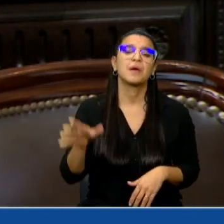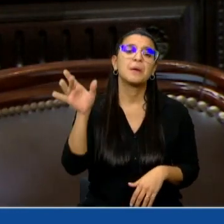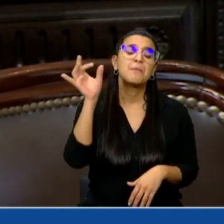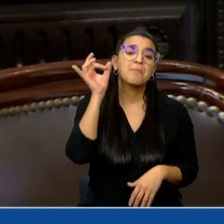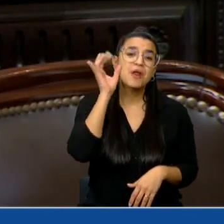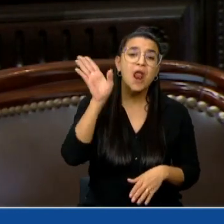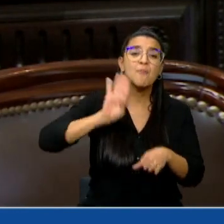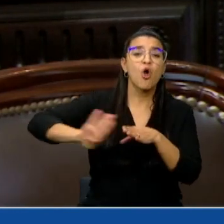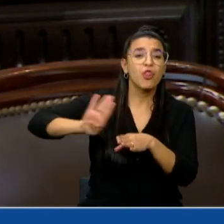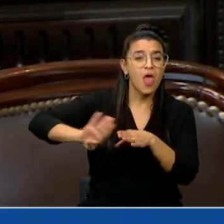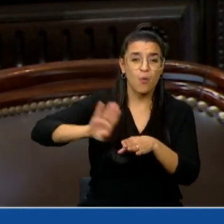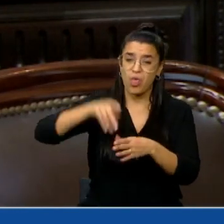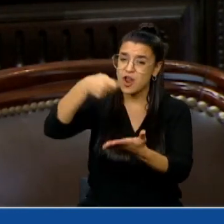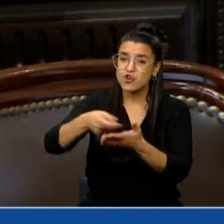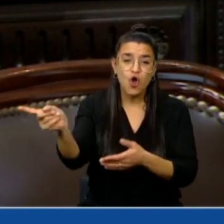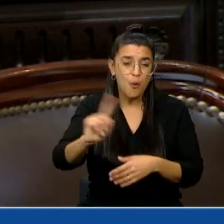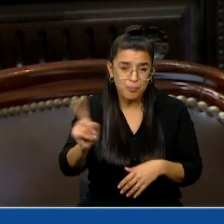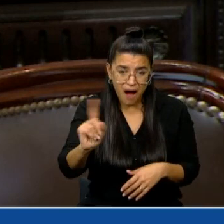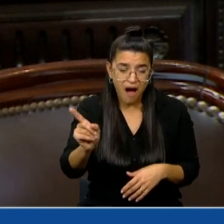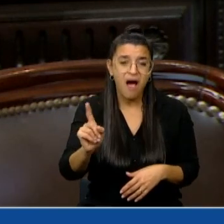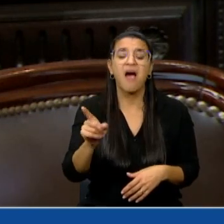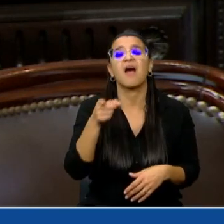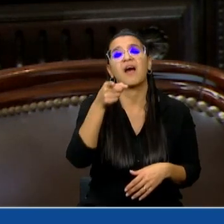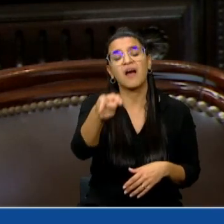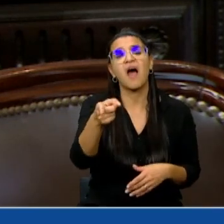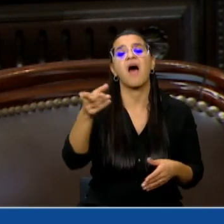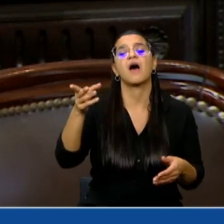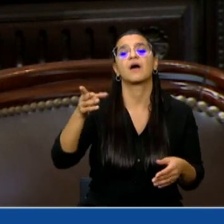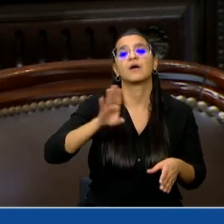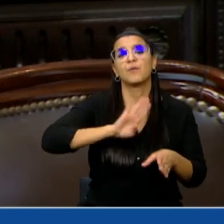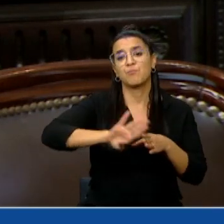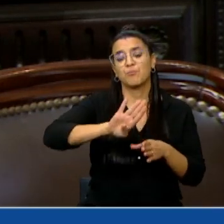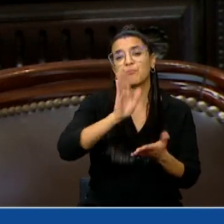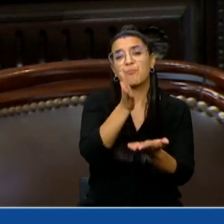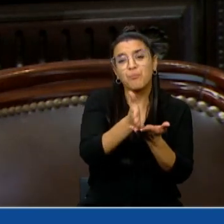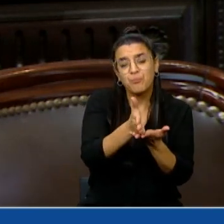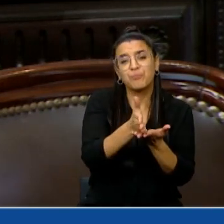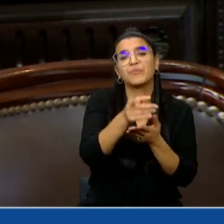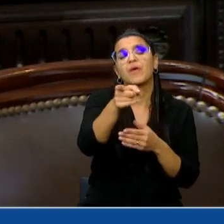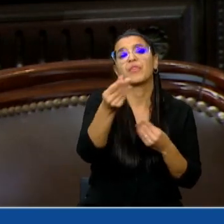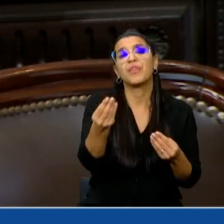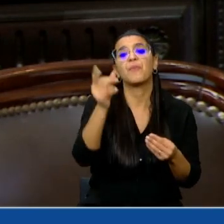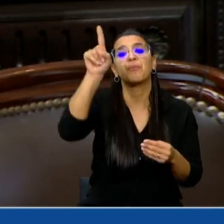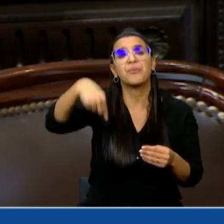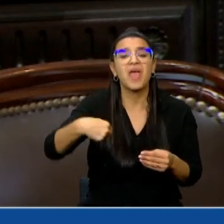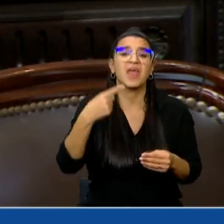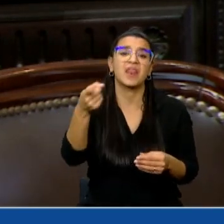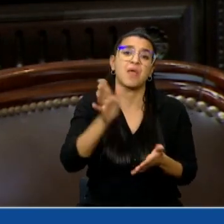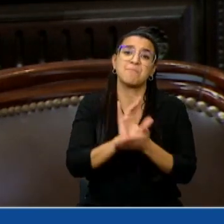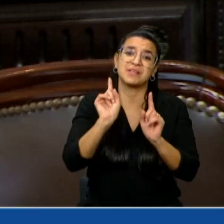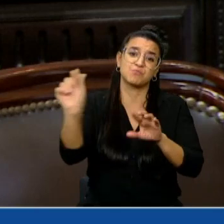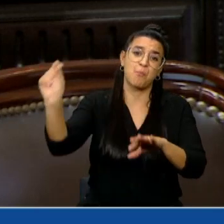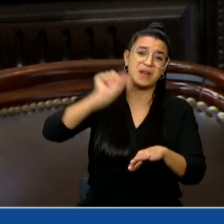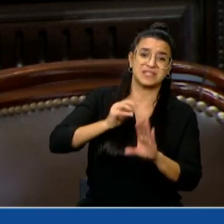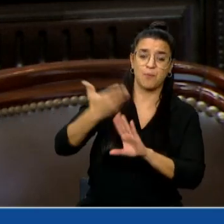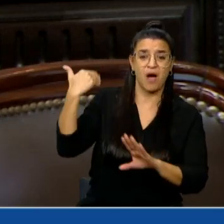condonamos las deudas en concepto de intereses compensatorios, moratorios y punitorios generados por las obligaciones contraídas.